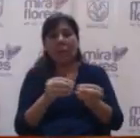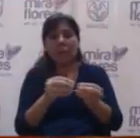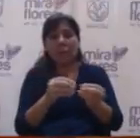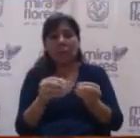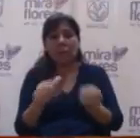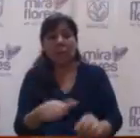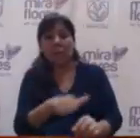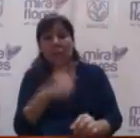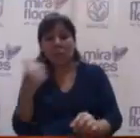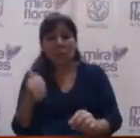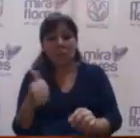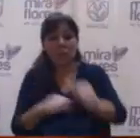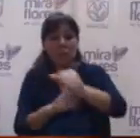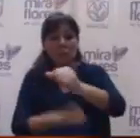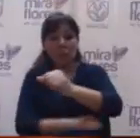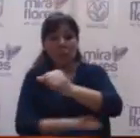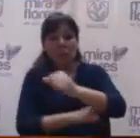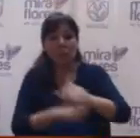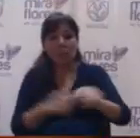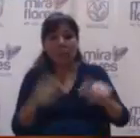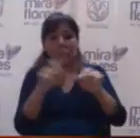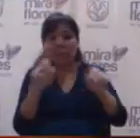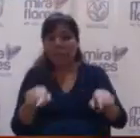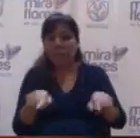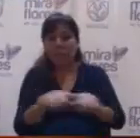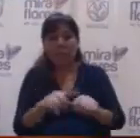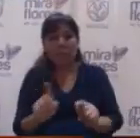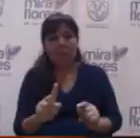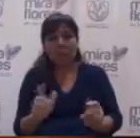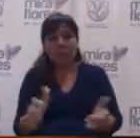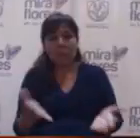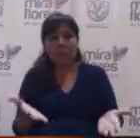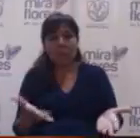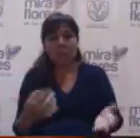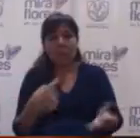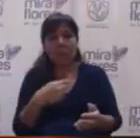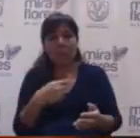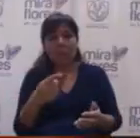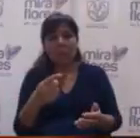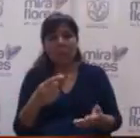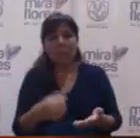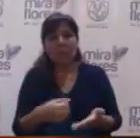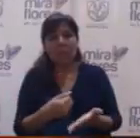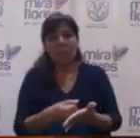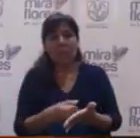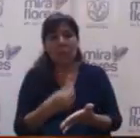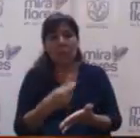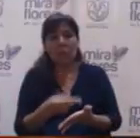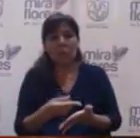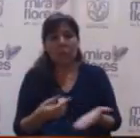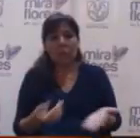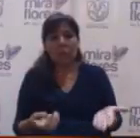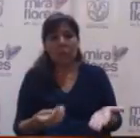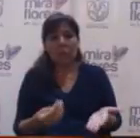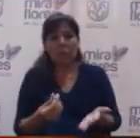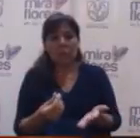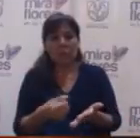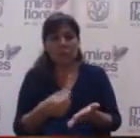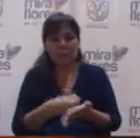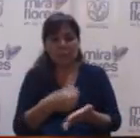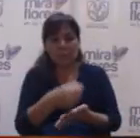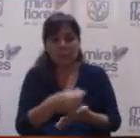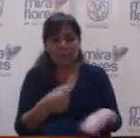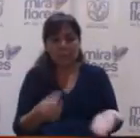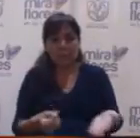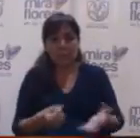no ha habido ningún letrero, que era más que todo relacionada si es que el precio, el costo del puente nuevo incluía la reparación de este puente, porque sé además que se